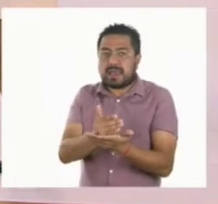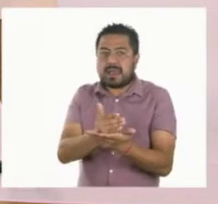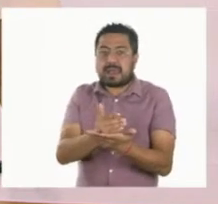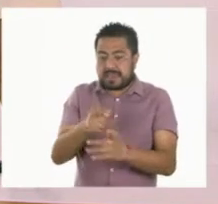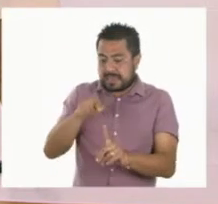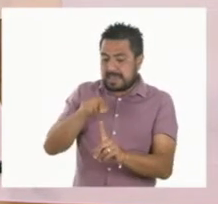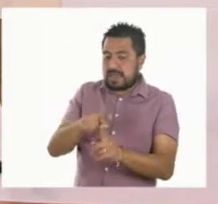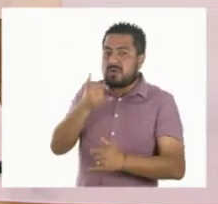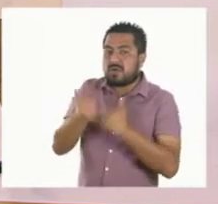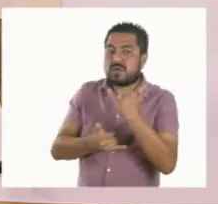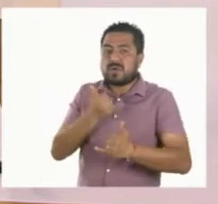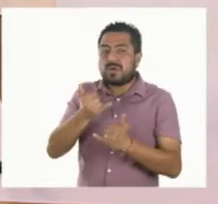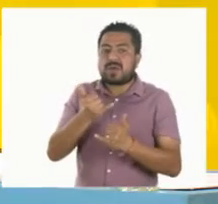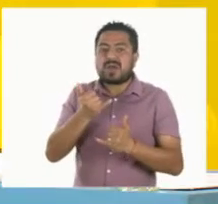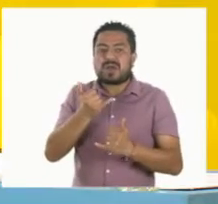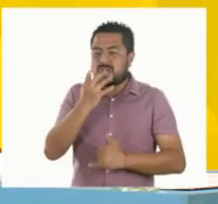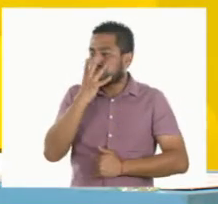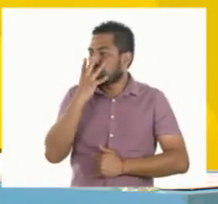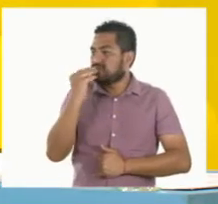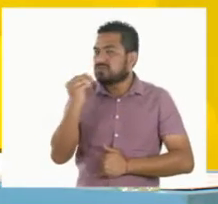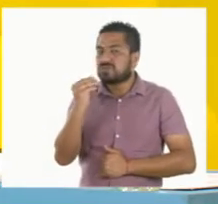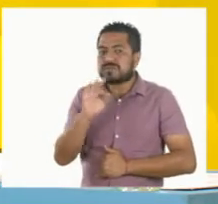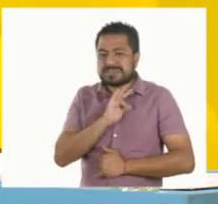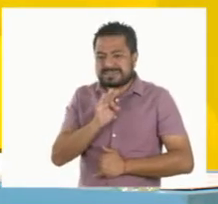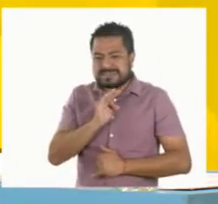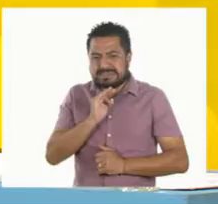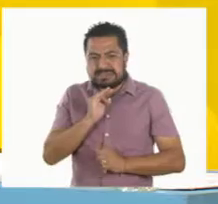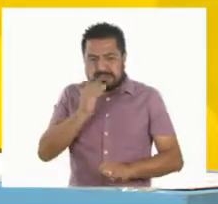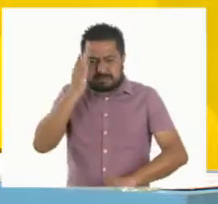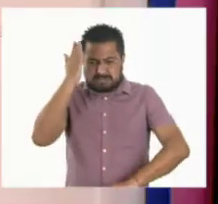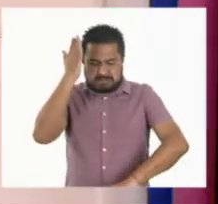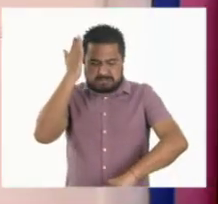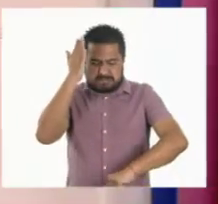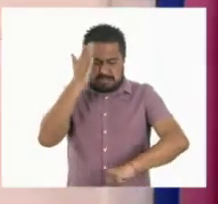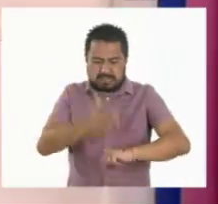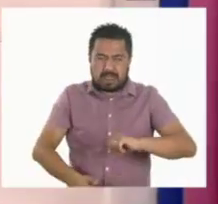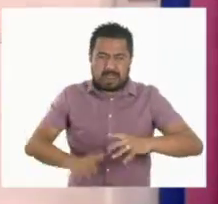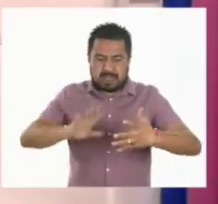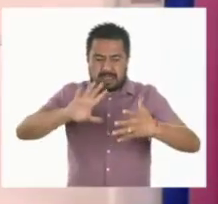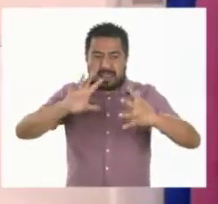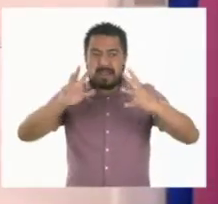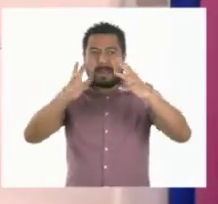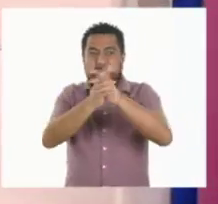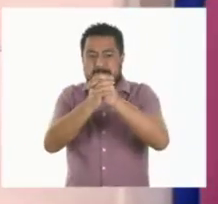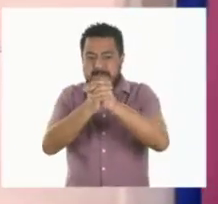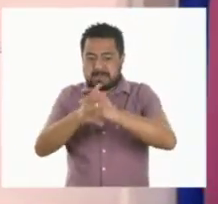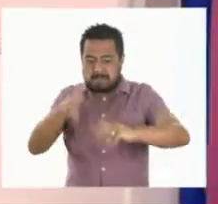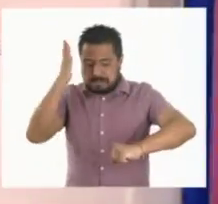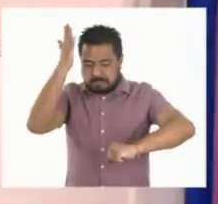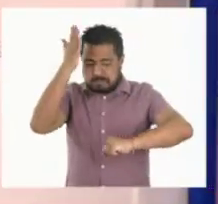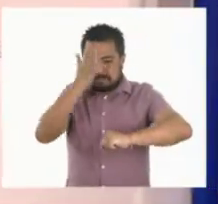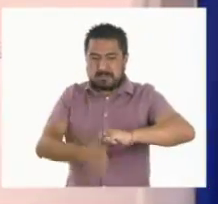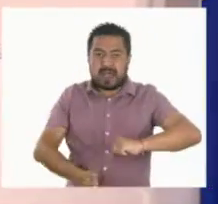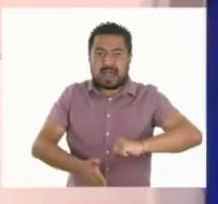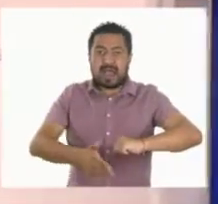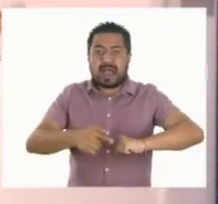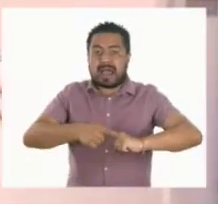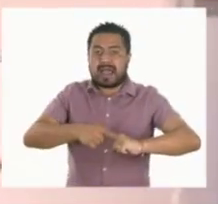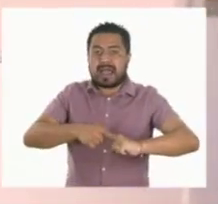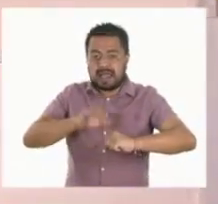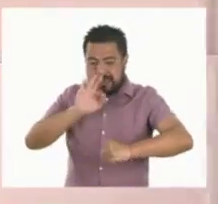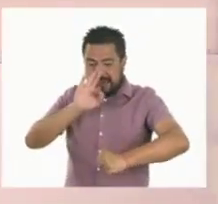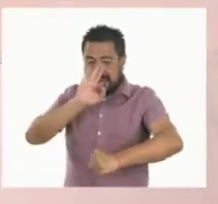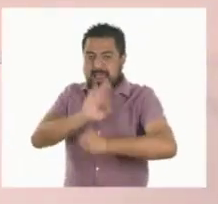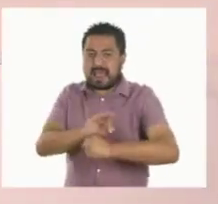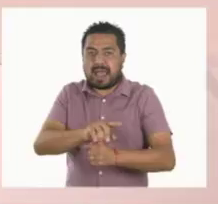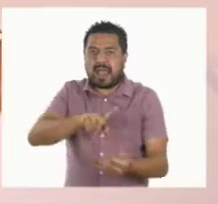está jugando a ser el jicotillo es el que tiene que romper el amarre de los brazos, que son los pilares que están protegiendo